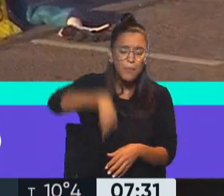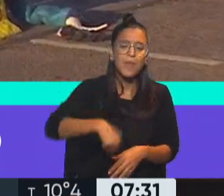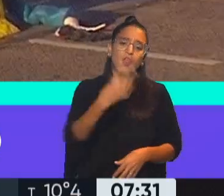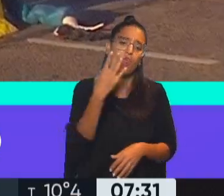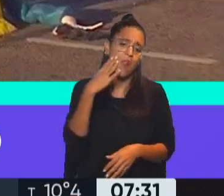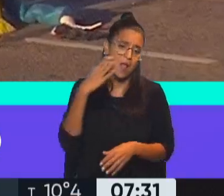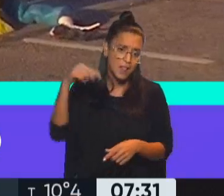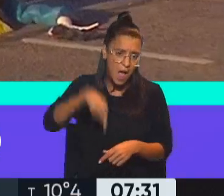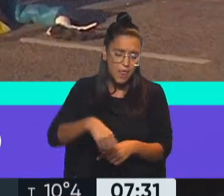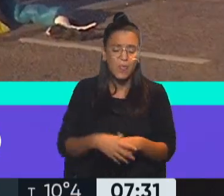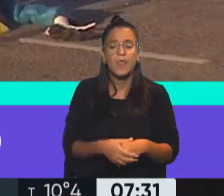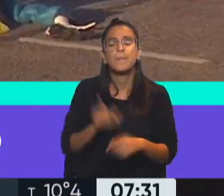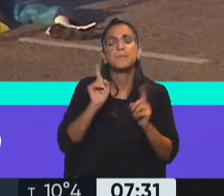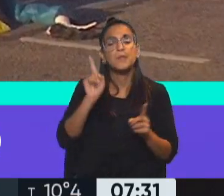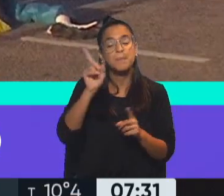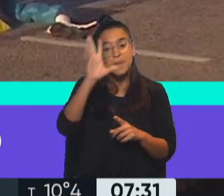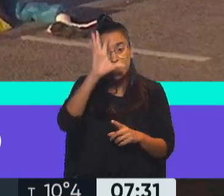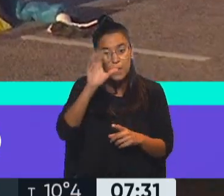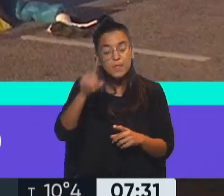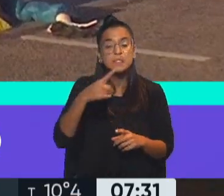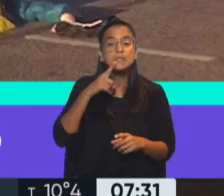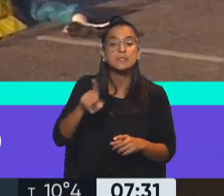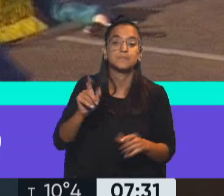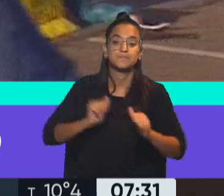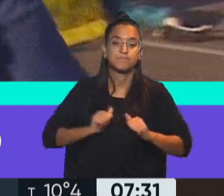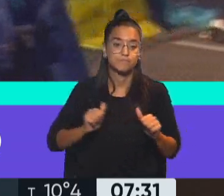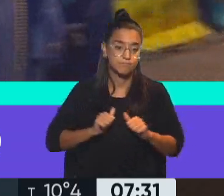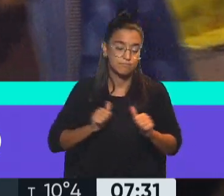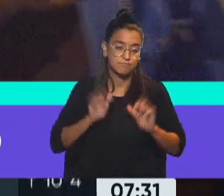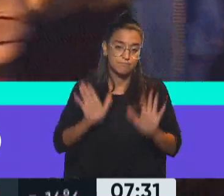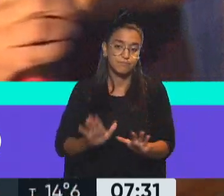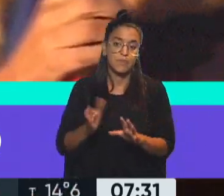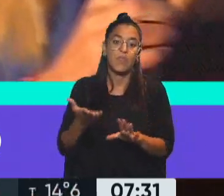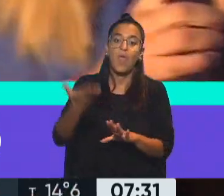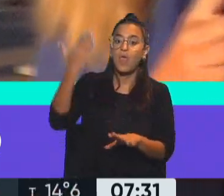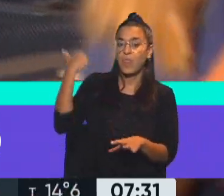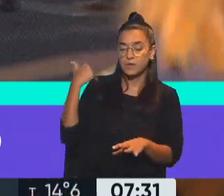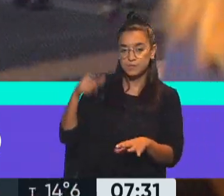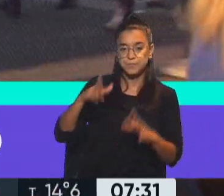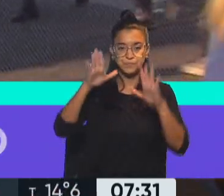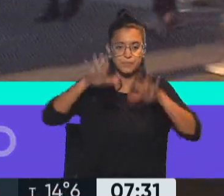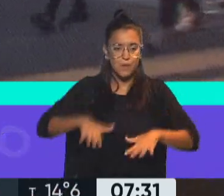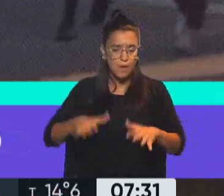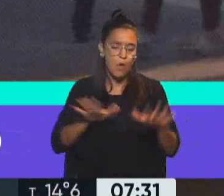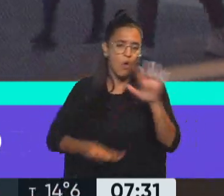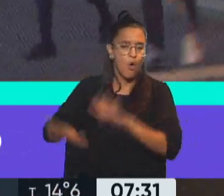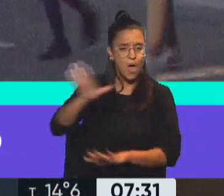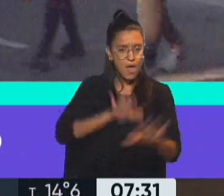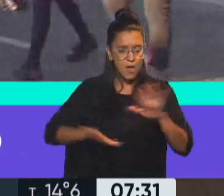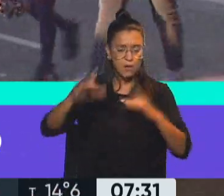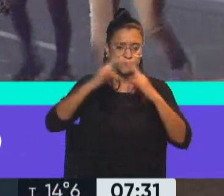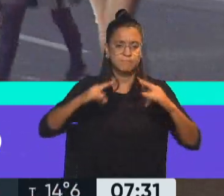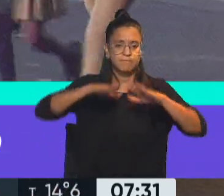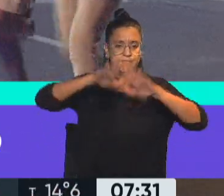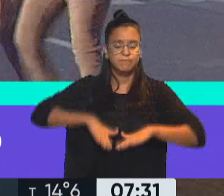fernando también es silvia recordar que hay una vigilia que se continúa desde la jornada de ayer que había un acampe también organizado porque